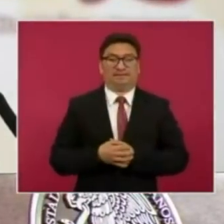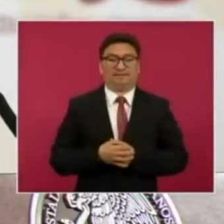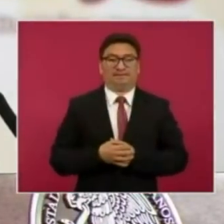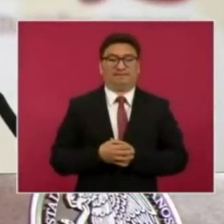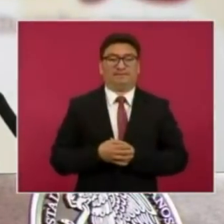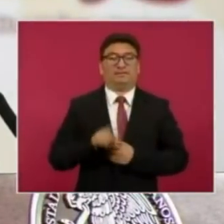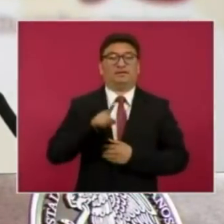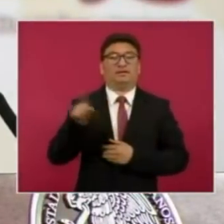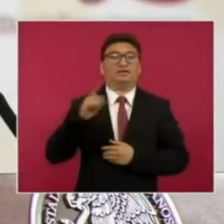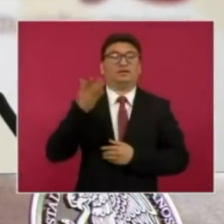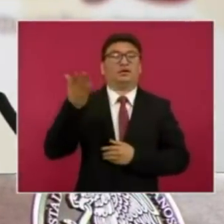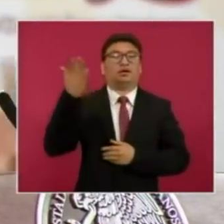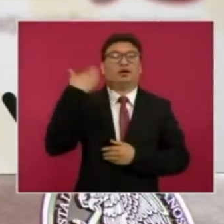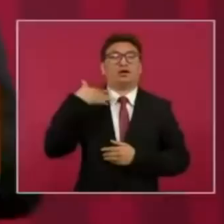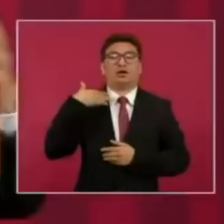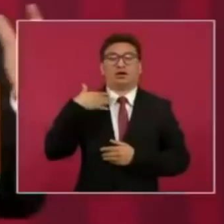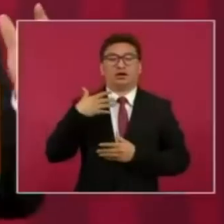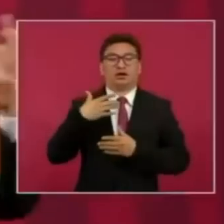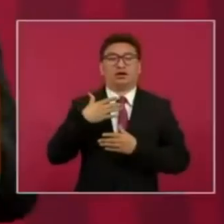habían comprado aparatos,